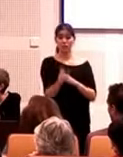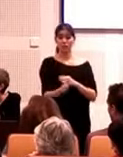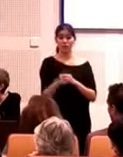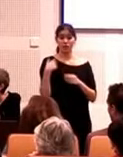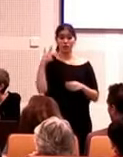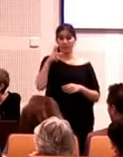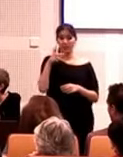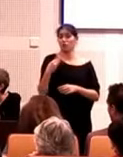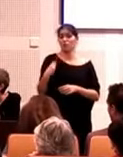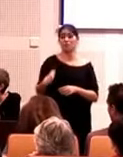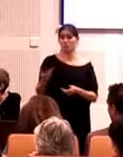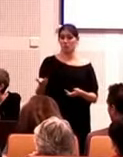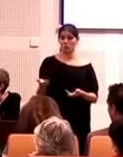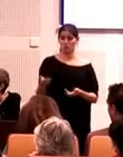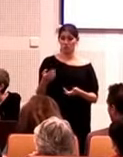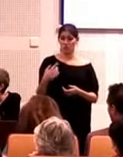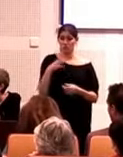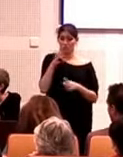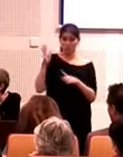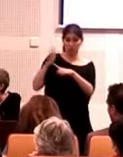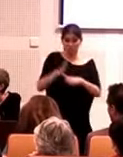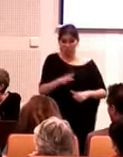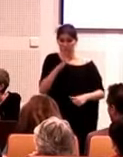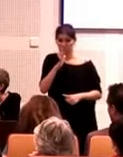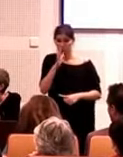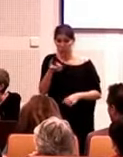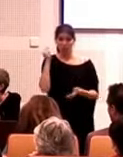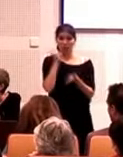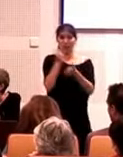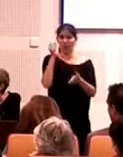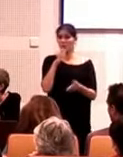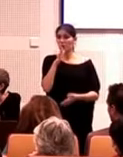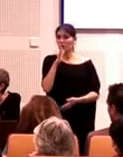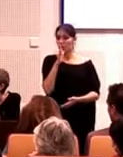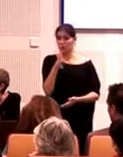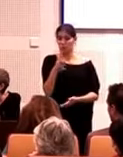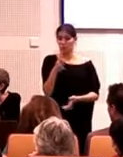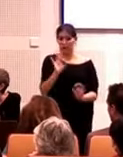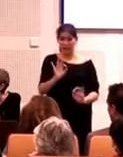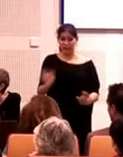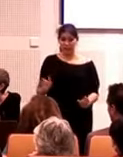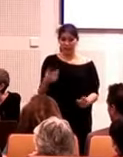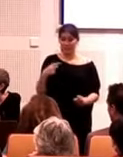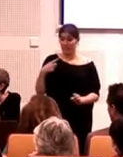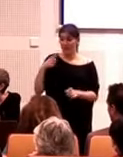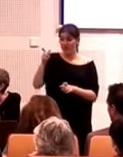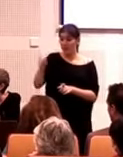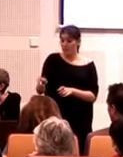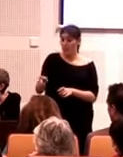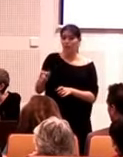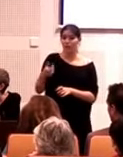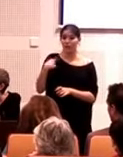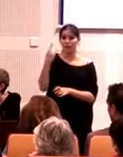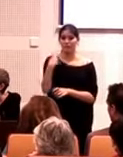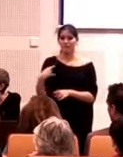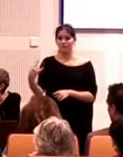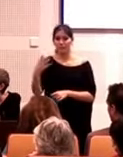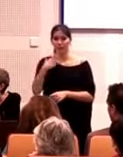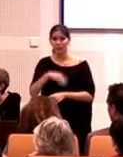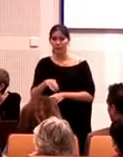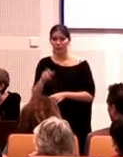mismo derecho que todo el mundo y no tienen por qué verme ni como un bicho raro ni nada de eso. Y esa persona a la que a lo mejor yo le puedo atraer o le puedo